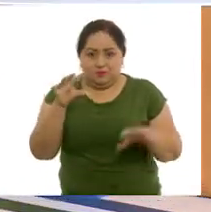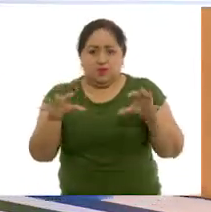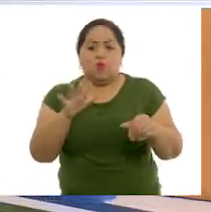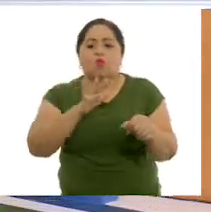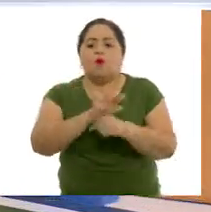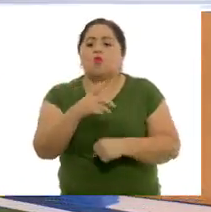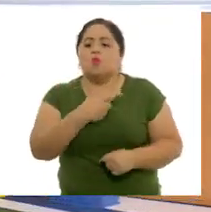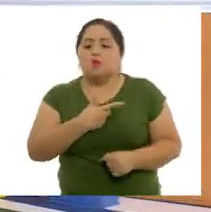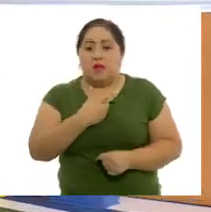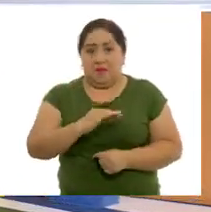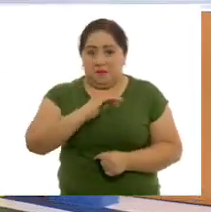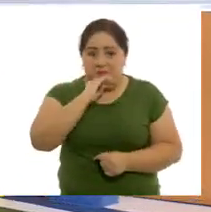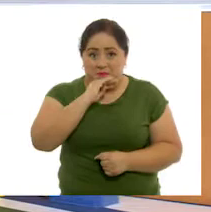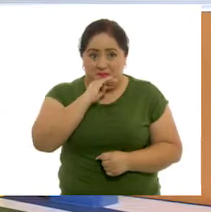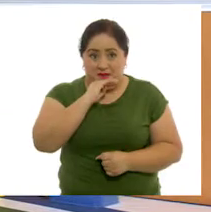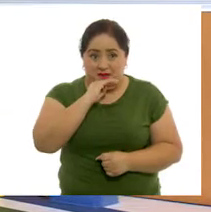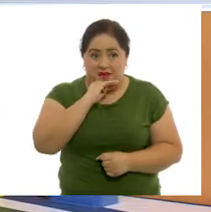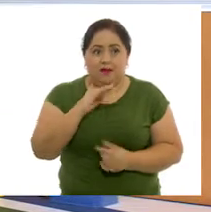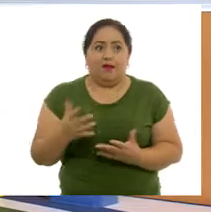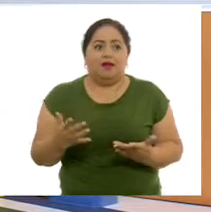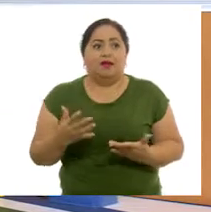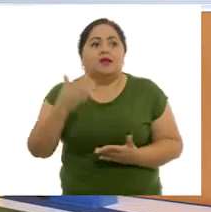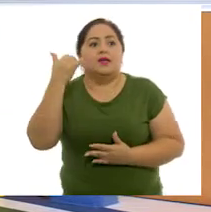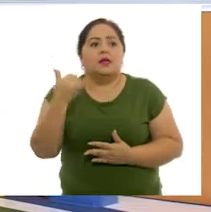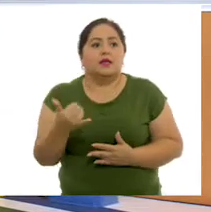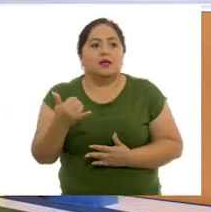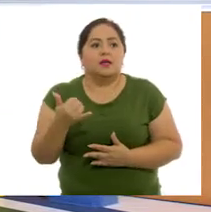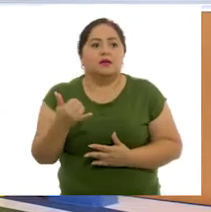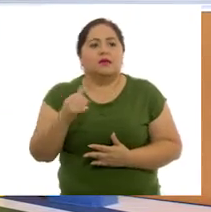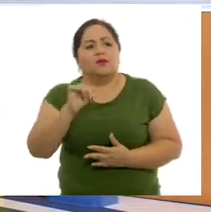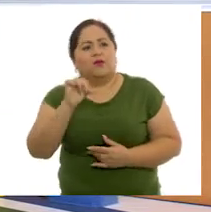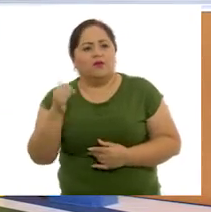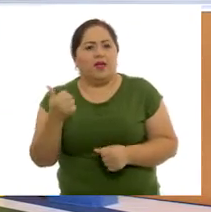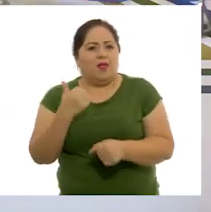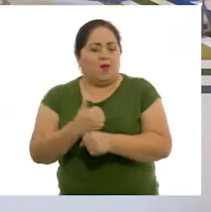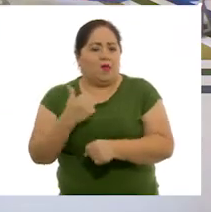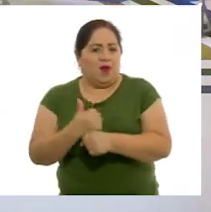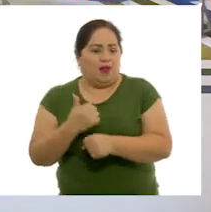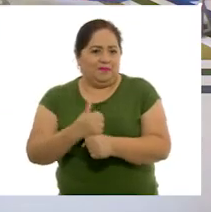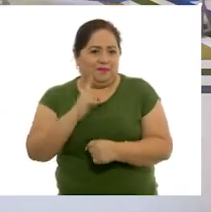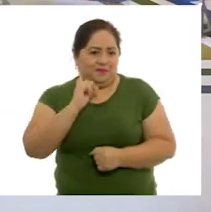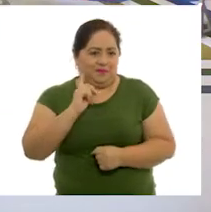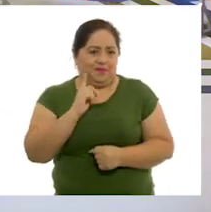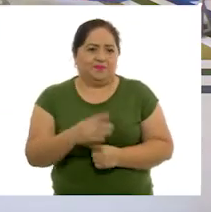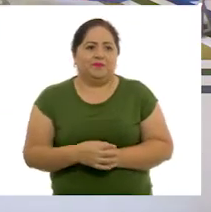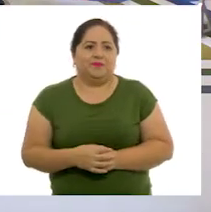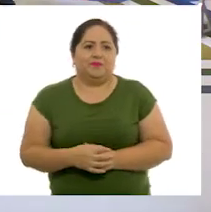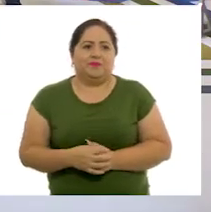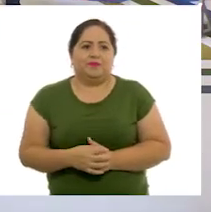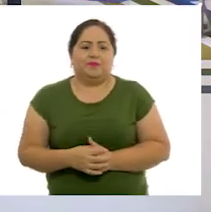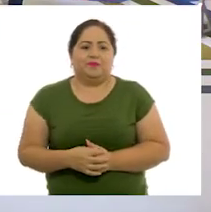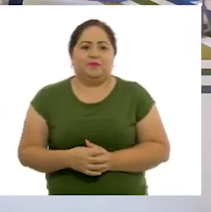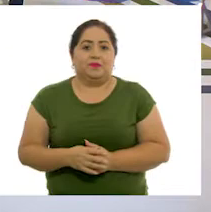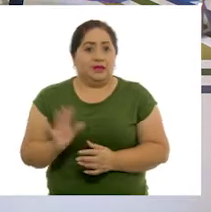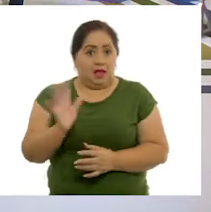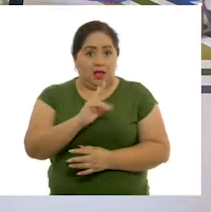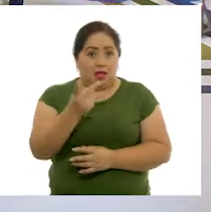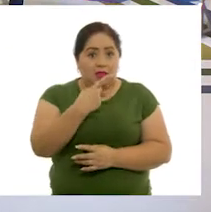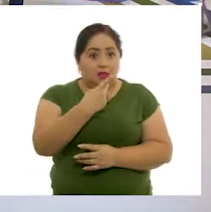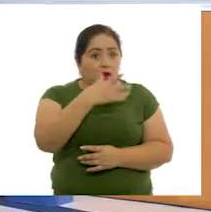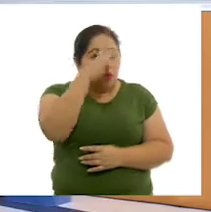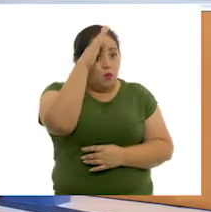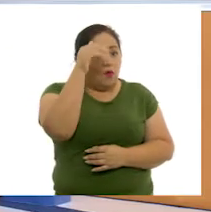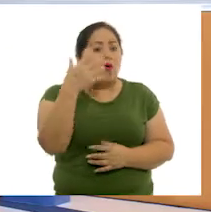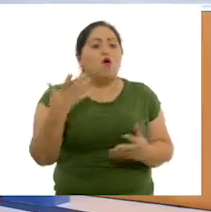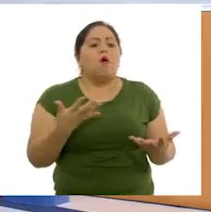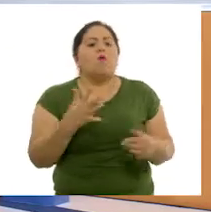gusta? ¿La de la mamá? Sí, la de la mamá. ¿Y cuál otra? Me gustó la de la abuelita. La de la abuelita. Oh. Sí. De acuerdo, entonces, ya que estamos de acuerdo,